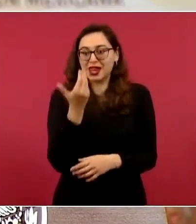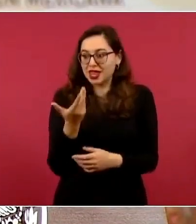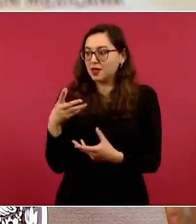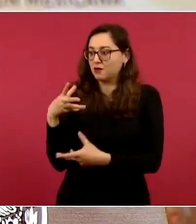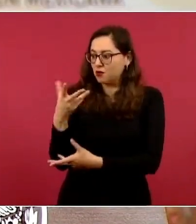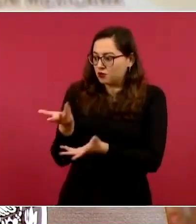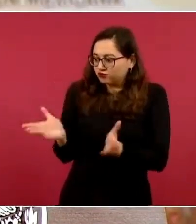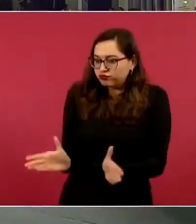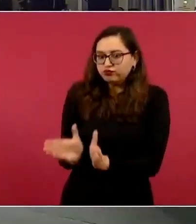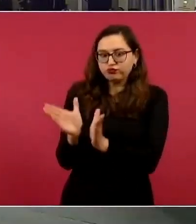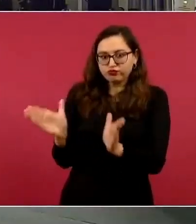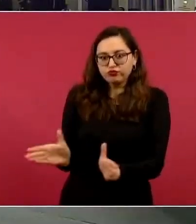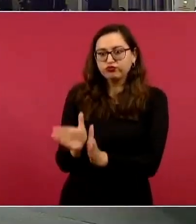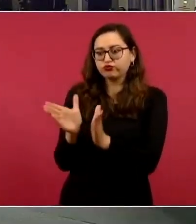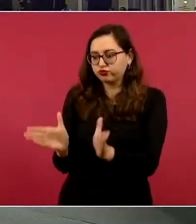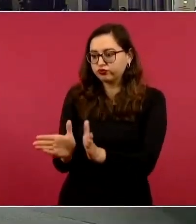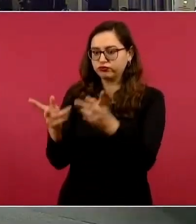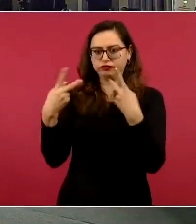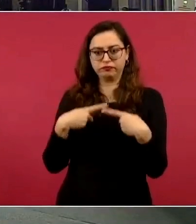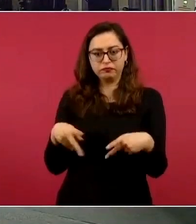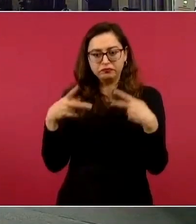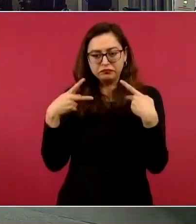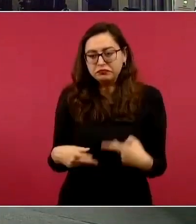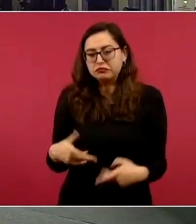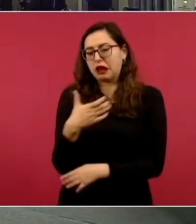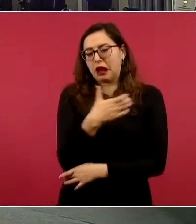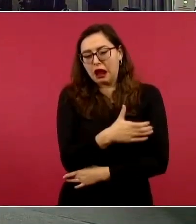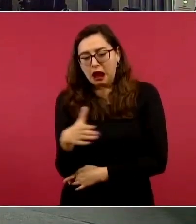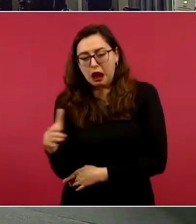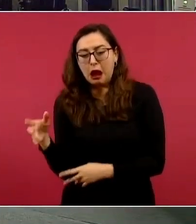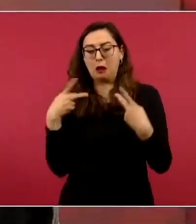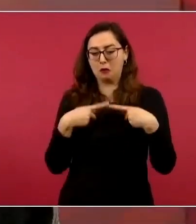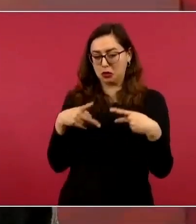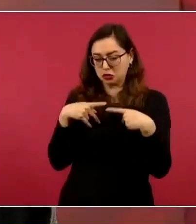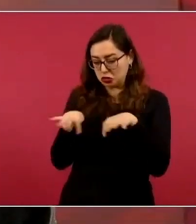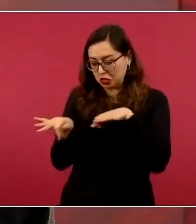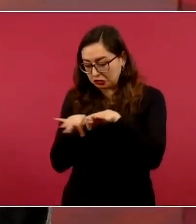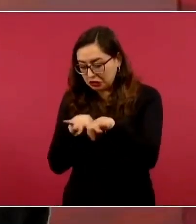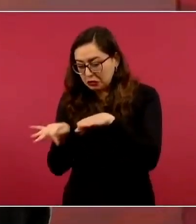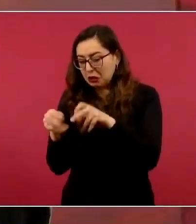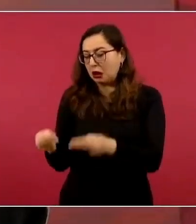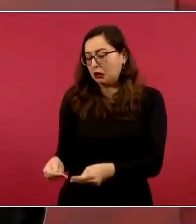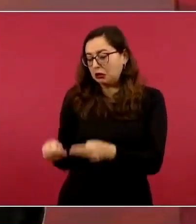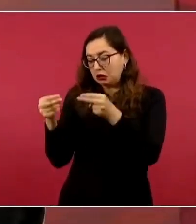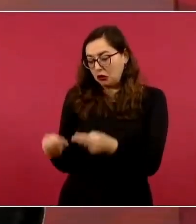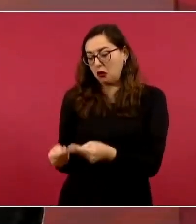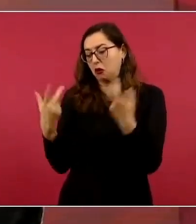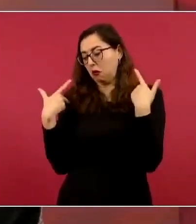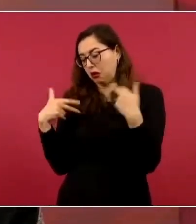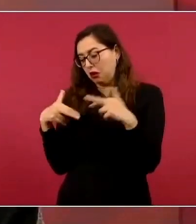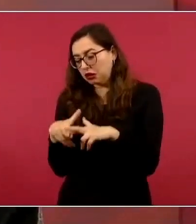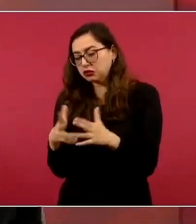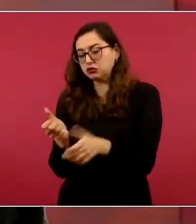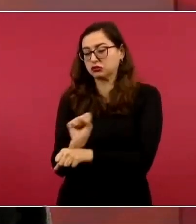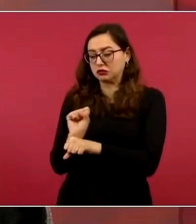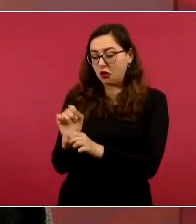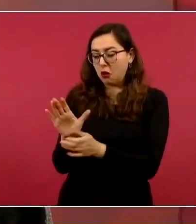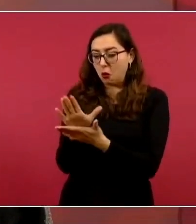que con trabajo el hijo del campesino, el hijo del obrero, el hijo del comerciante, del maestro pueda ascender en escala social,